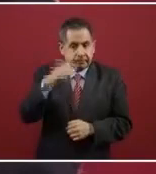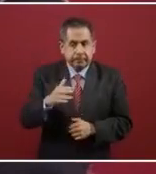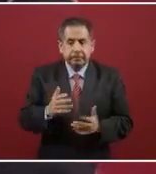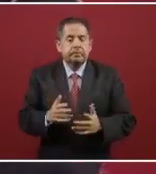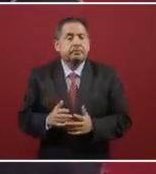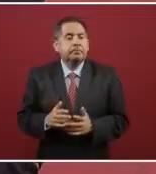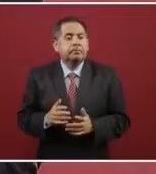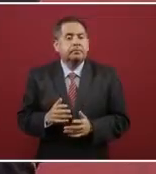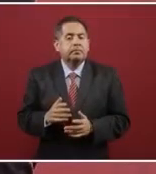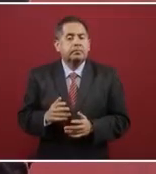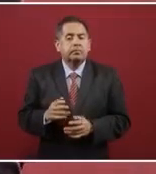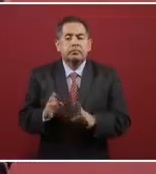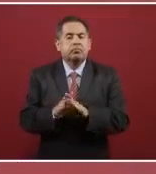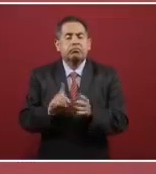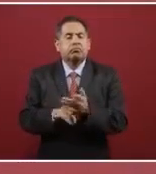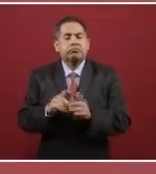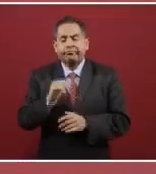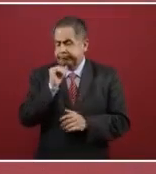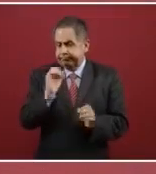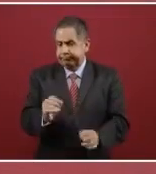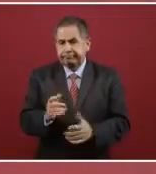no hay nada